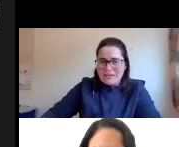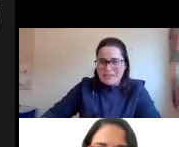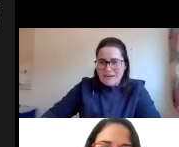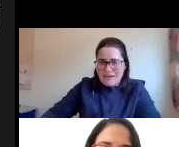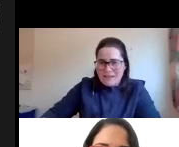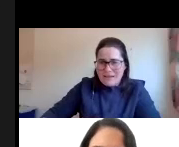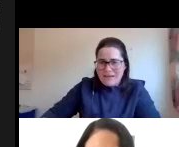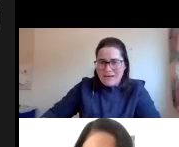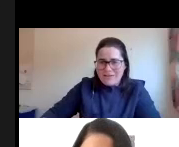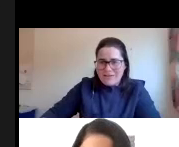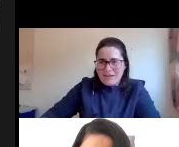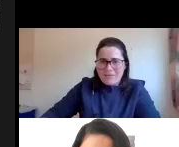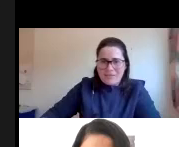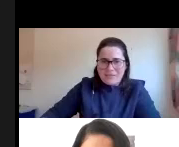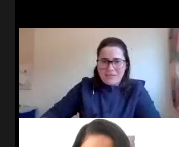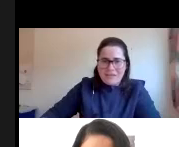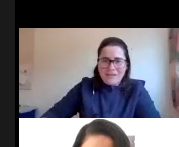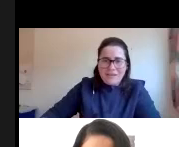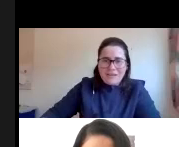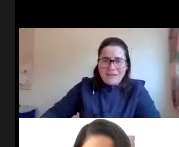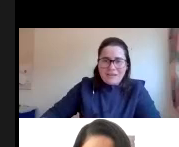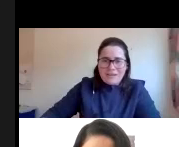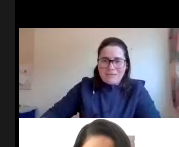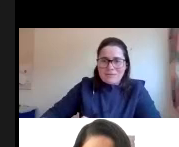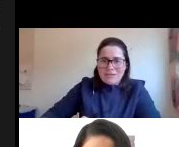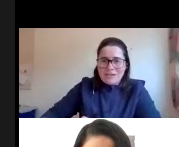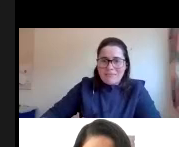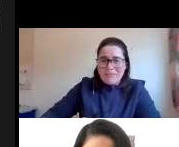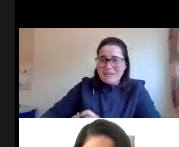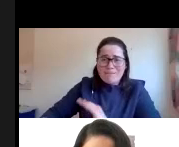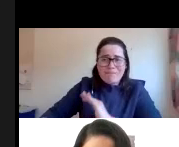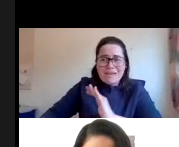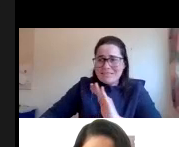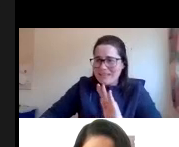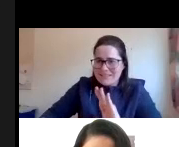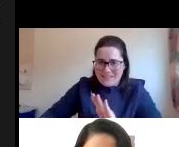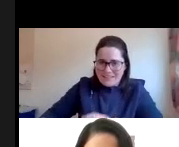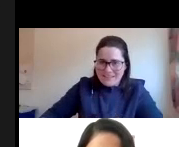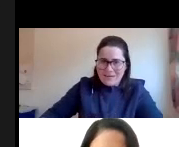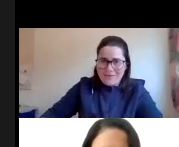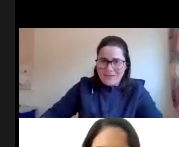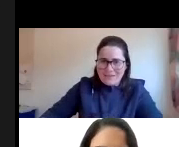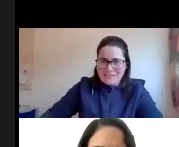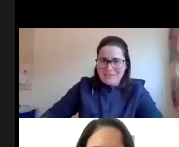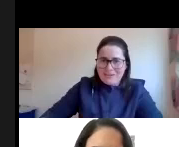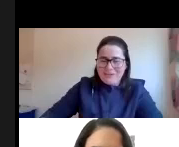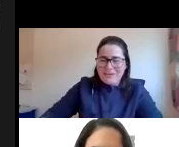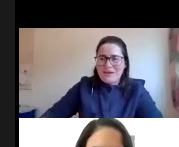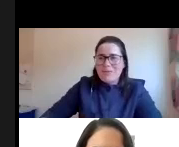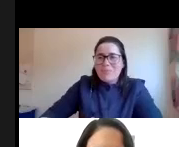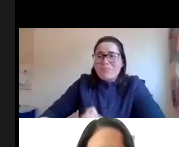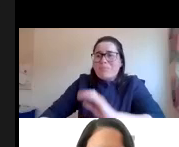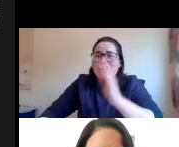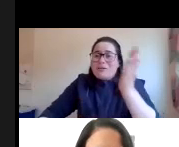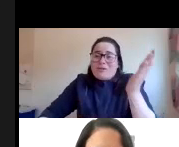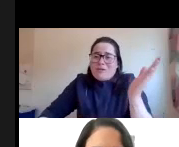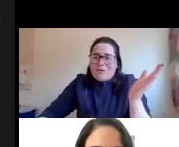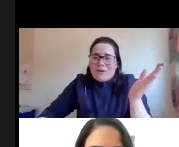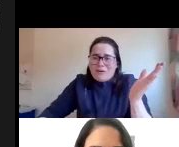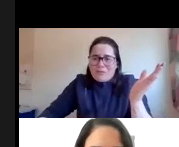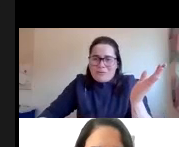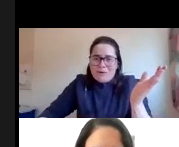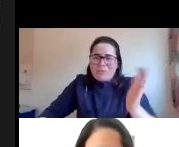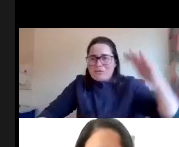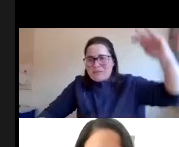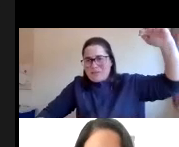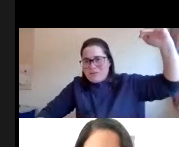de la entrada al lago de Amatitlán, tenemos en la parte más alta de la cuenca, que es todavía, porque todavía no